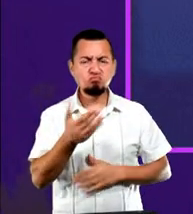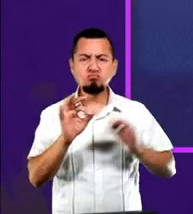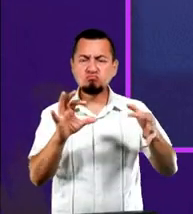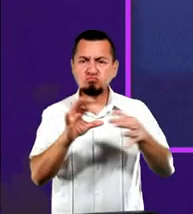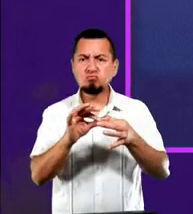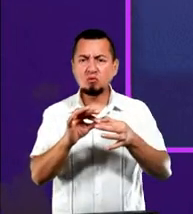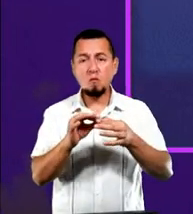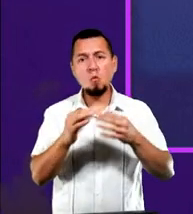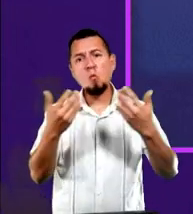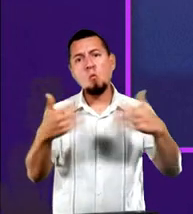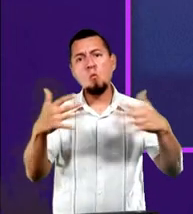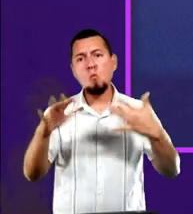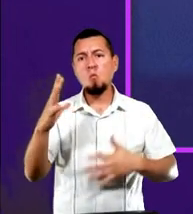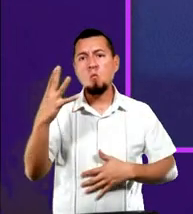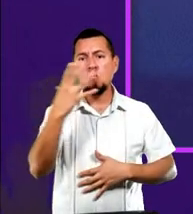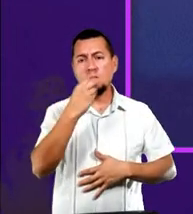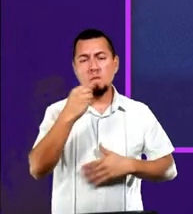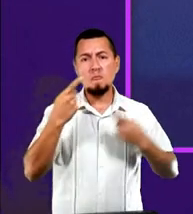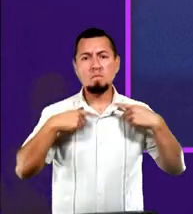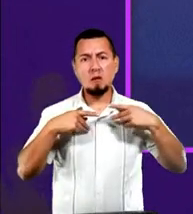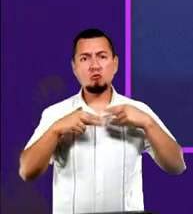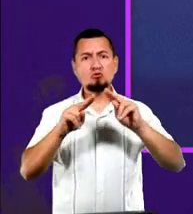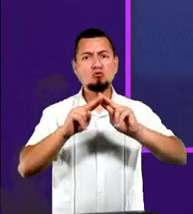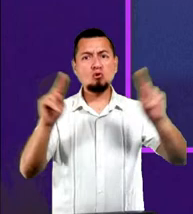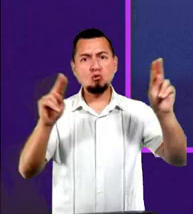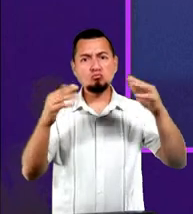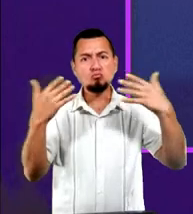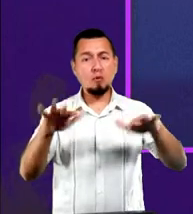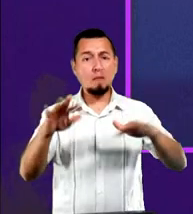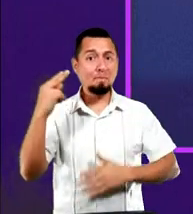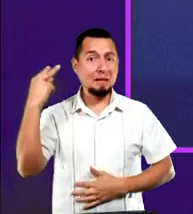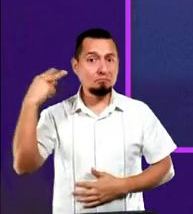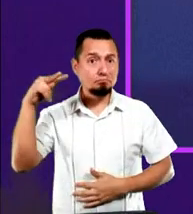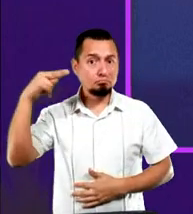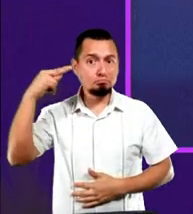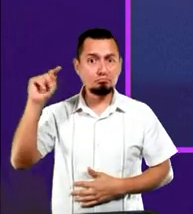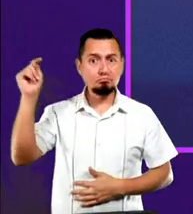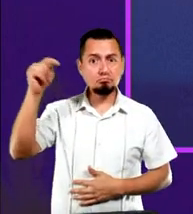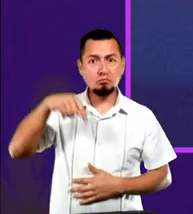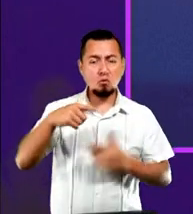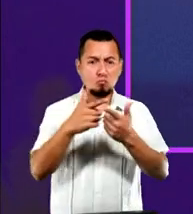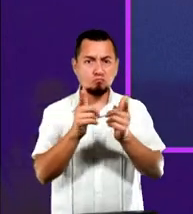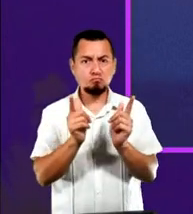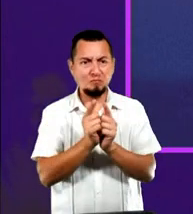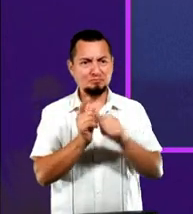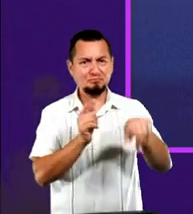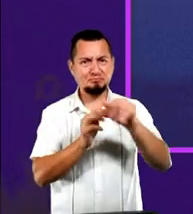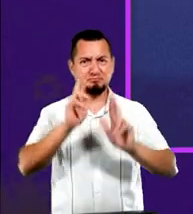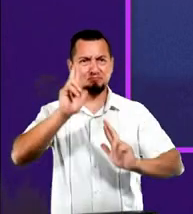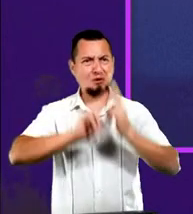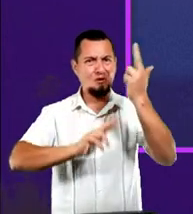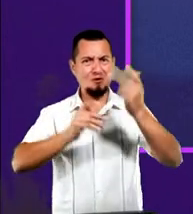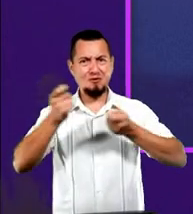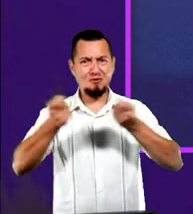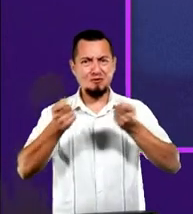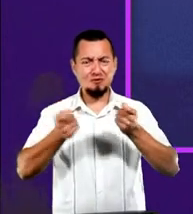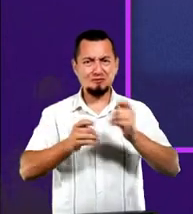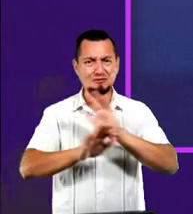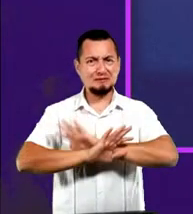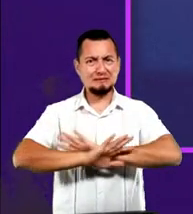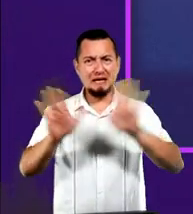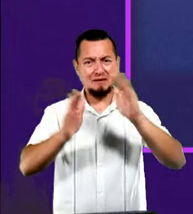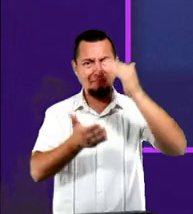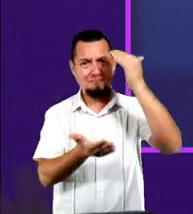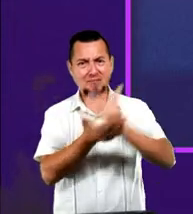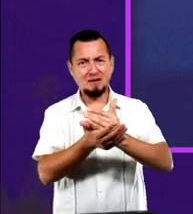desde Veracruz, donde un grupo de insurgentes se había levantado en contra del gobierno de Iturbide, y fueron ellos quienes